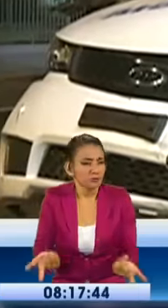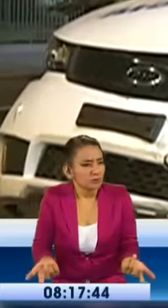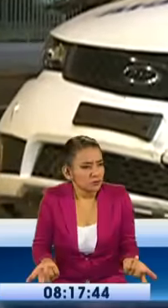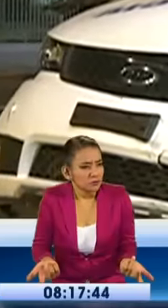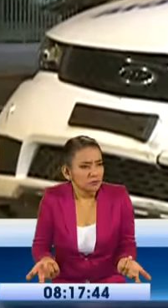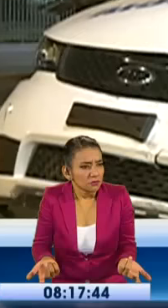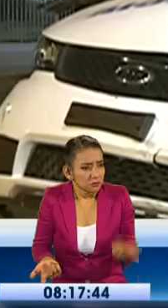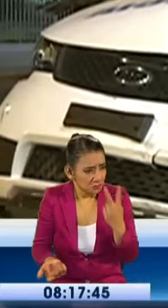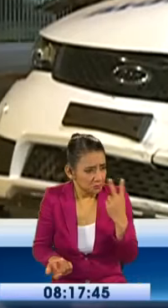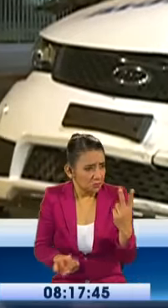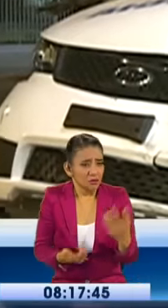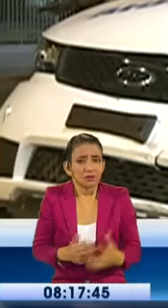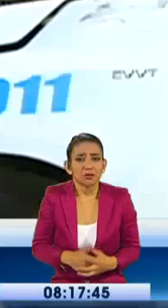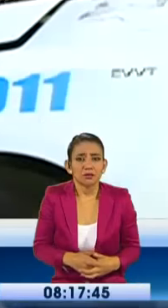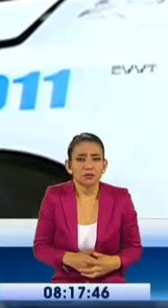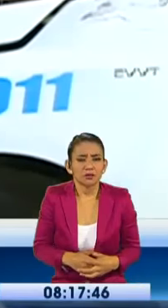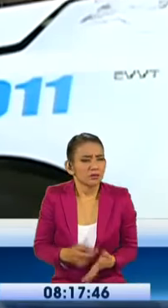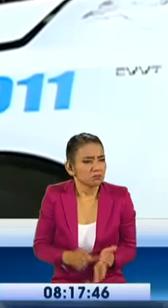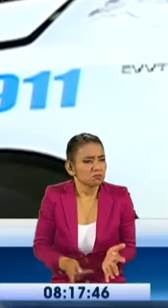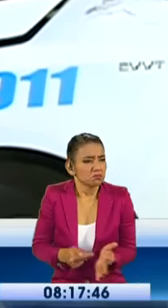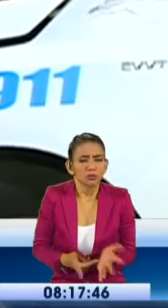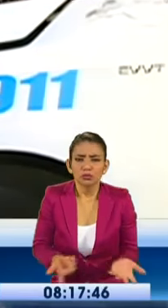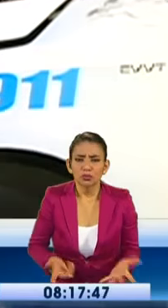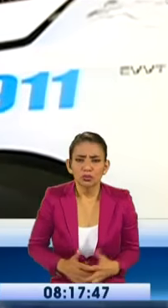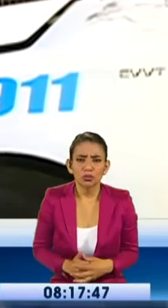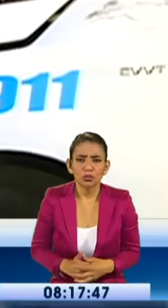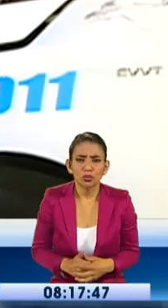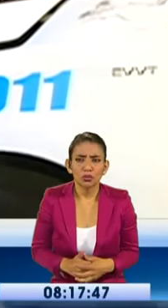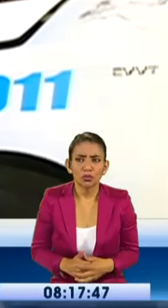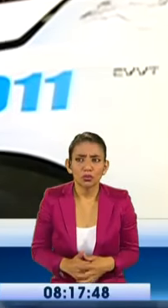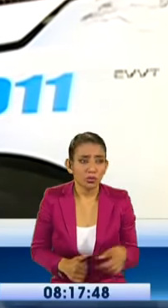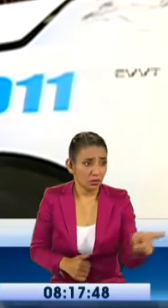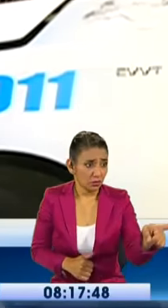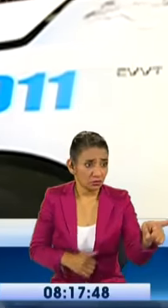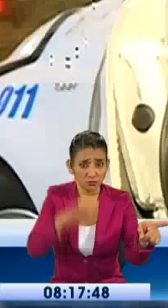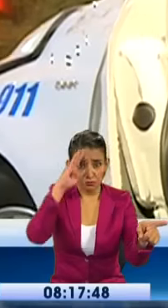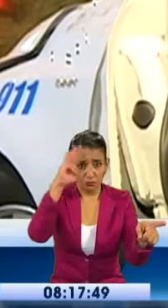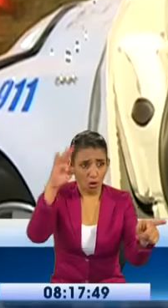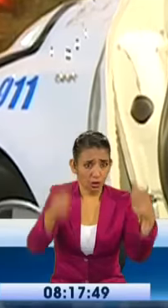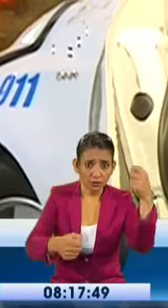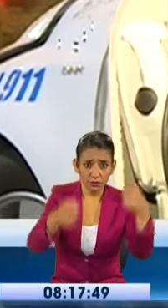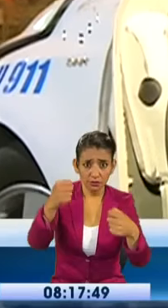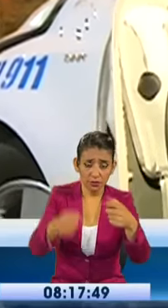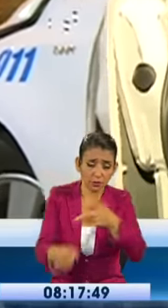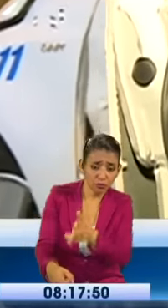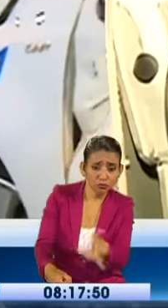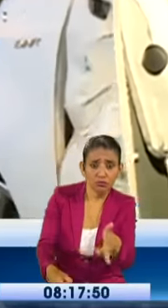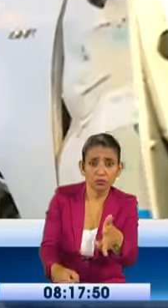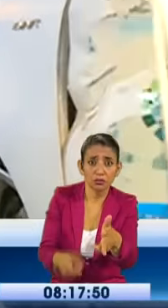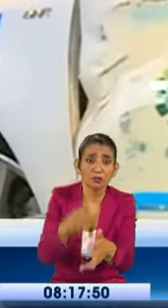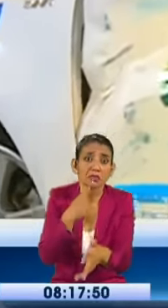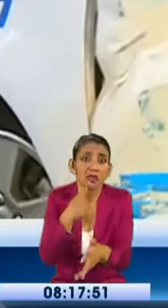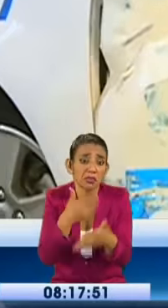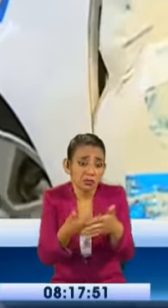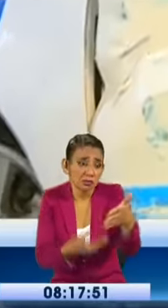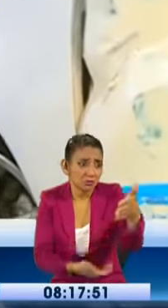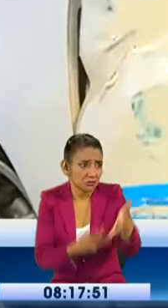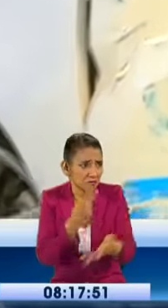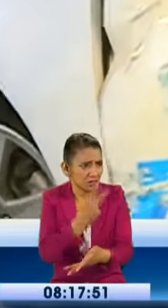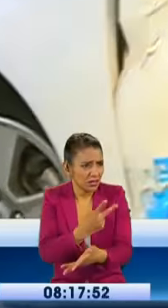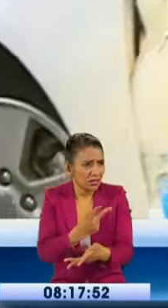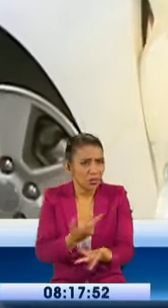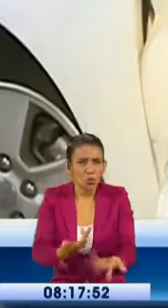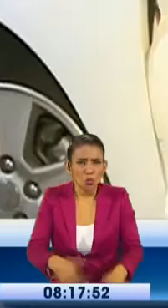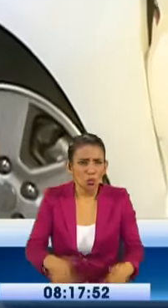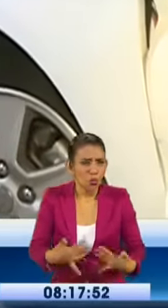¿Eh? Miren el accidente. ¿Qué sucedió igualmente? Este patrullero se cruzó, ¿qué diré el parte? Pero miren el estado en que quedó el